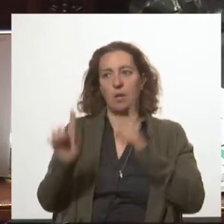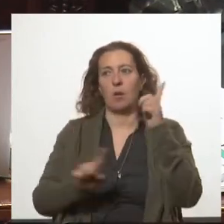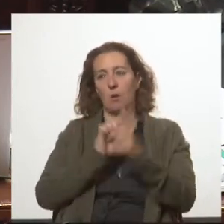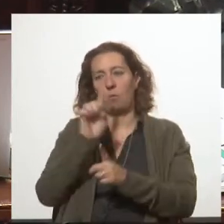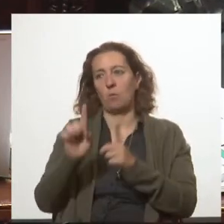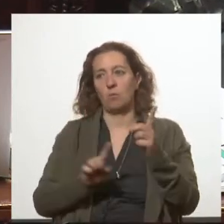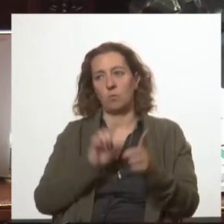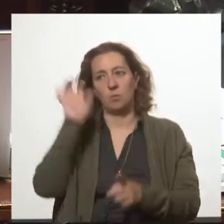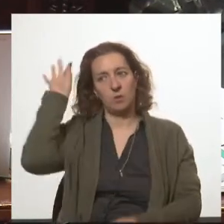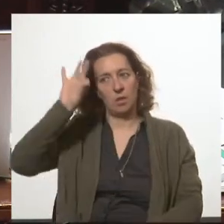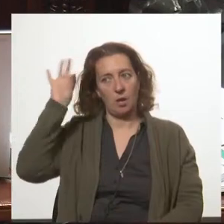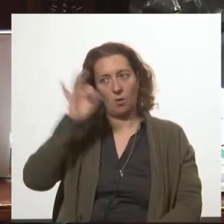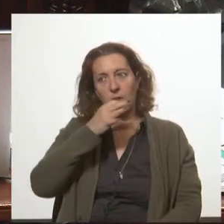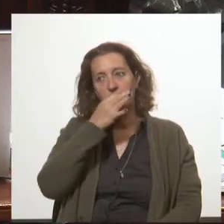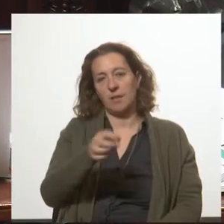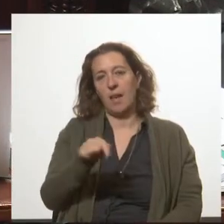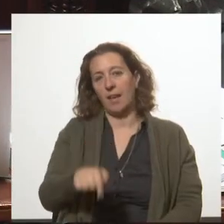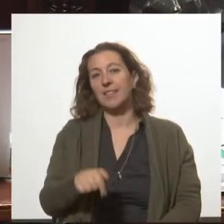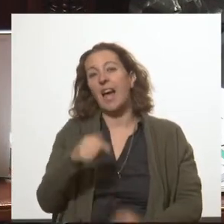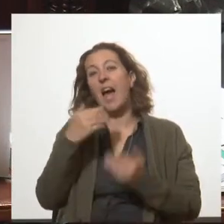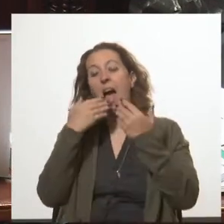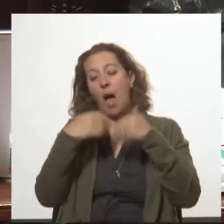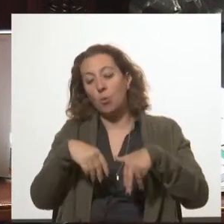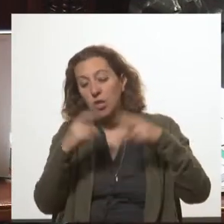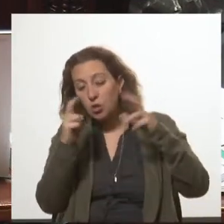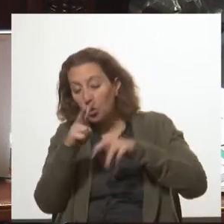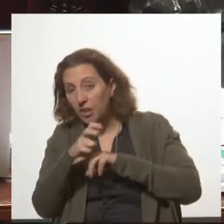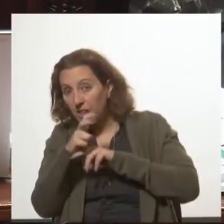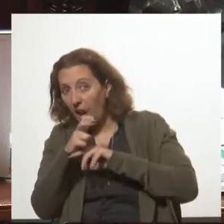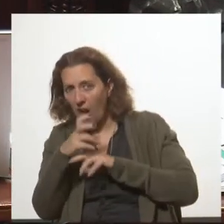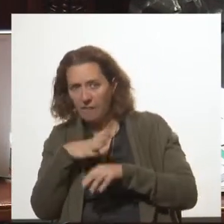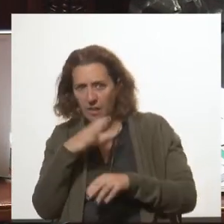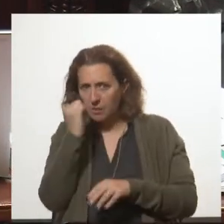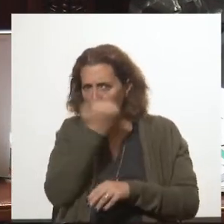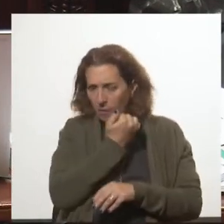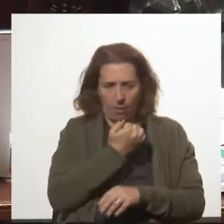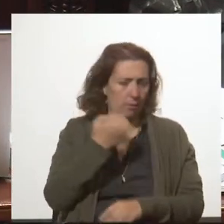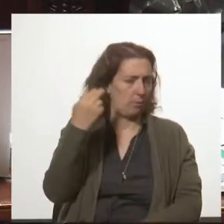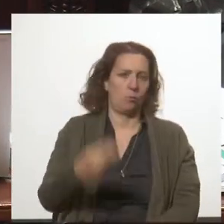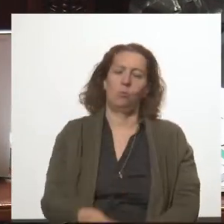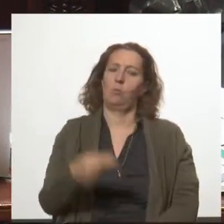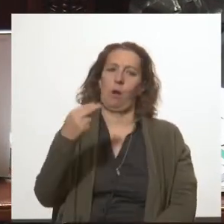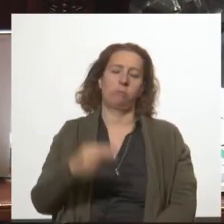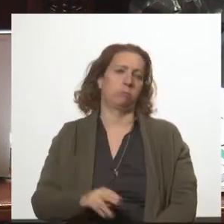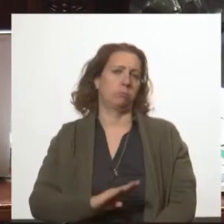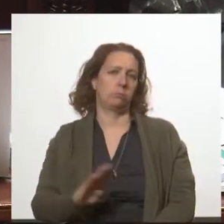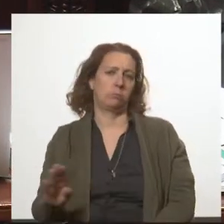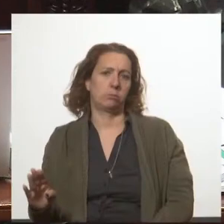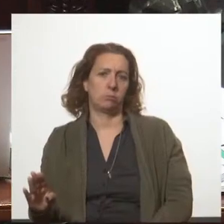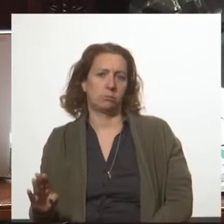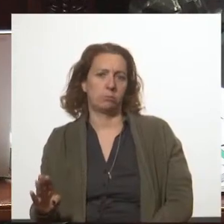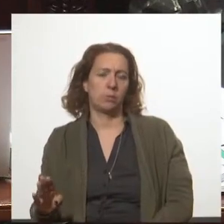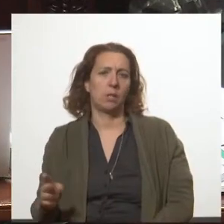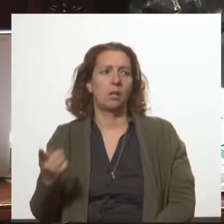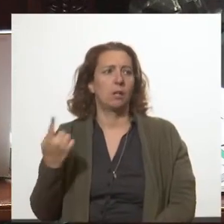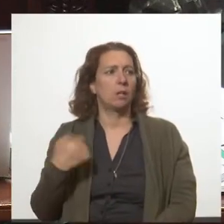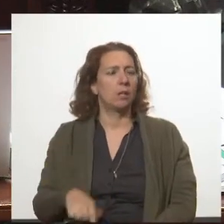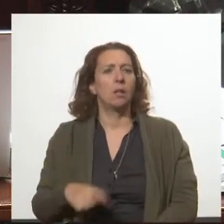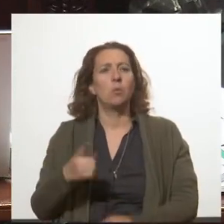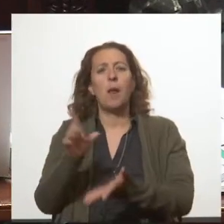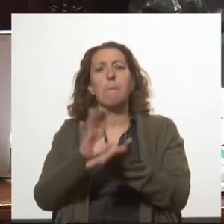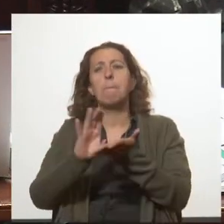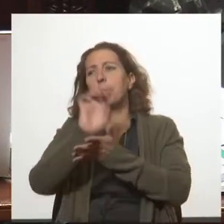decía que esta auditoría la teníamos reservada esta auditoría nunca fue reservada y tanto no lo fue que una